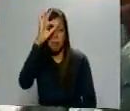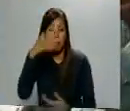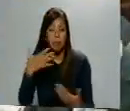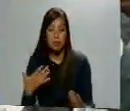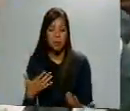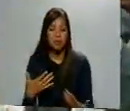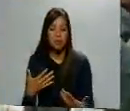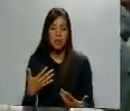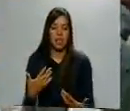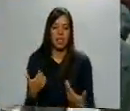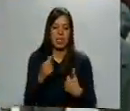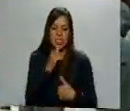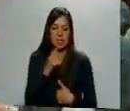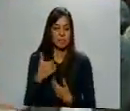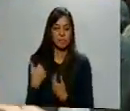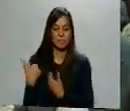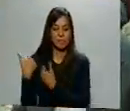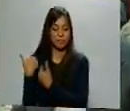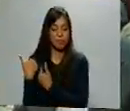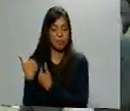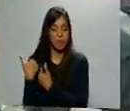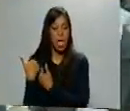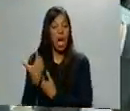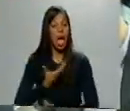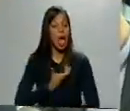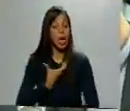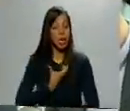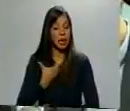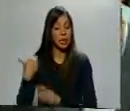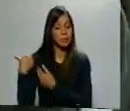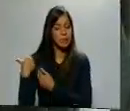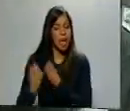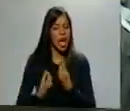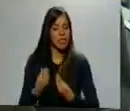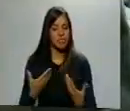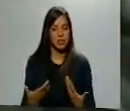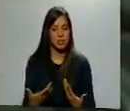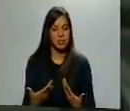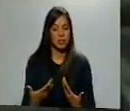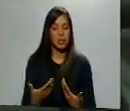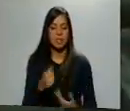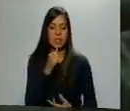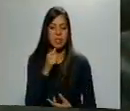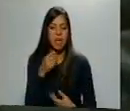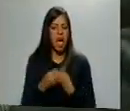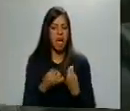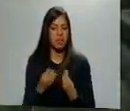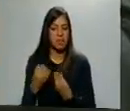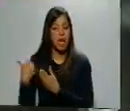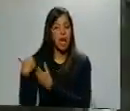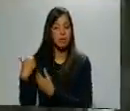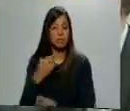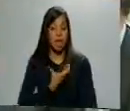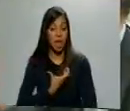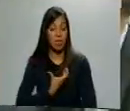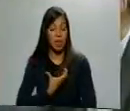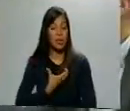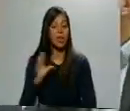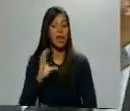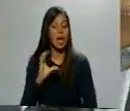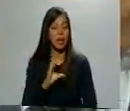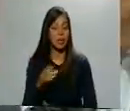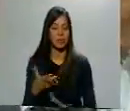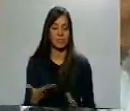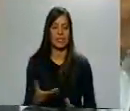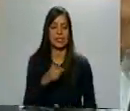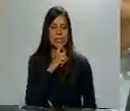qué competencia va a tener esa alcaldía, qué atribuciones va a tener esa alcaldía. Y fue muy complejo. Una